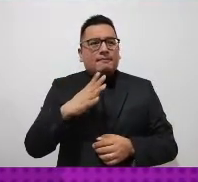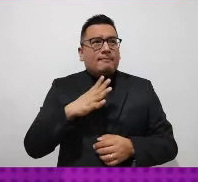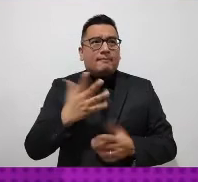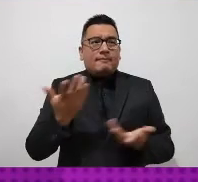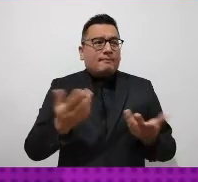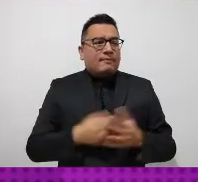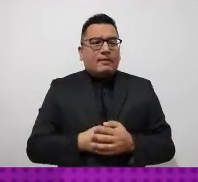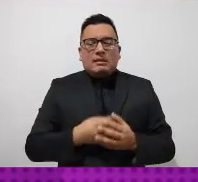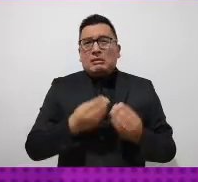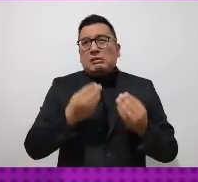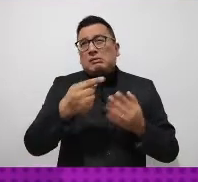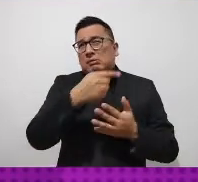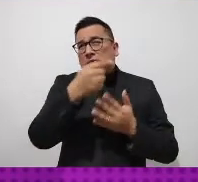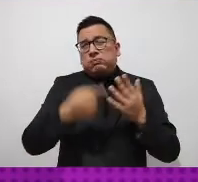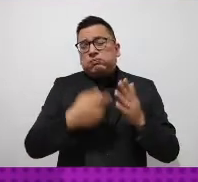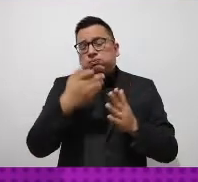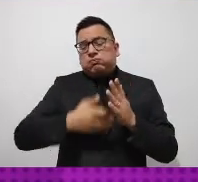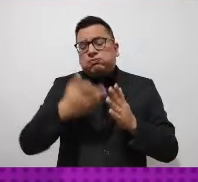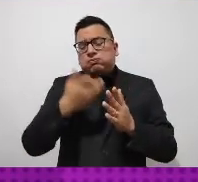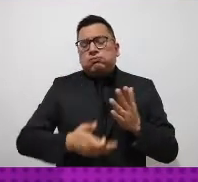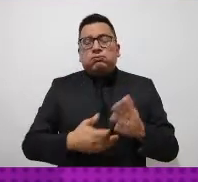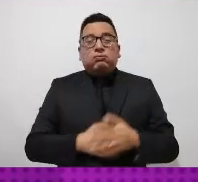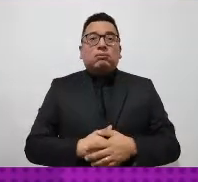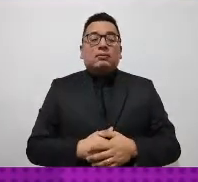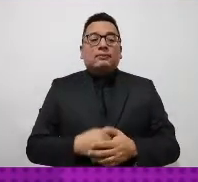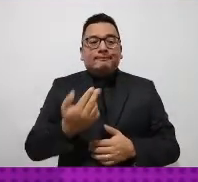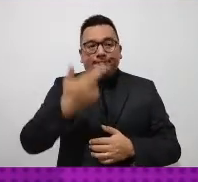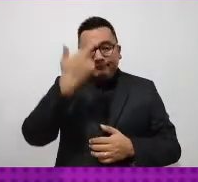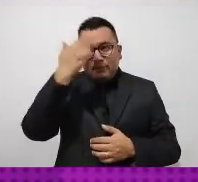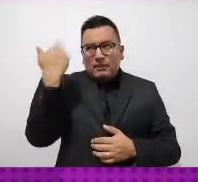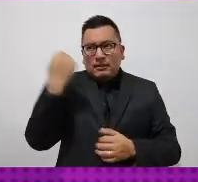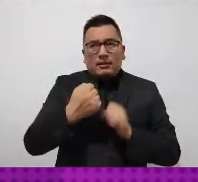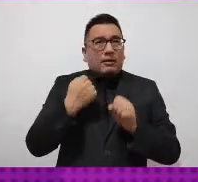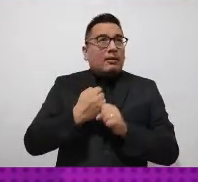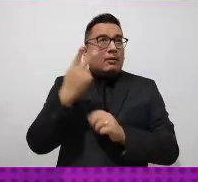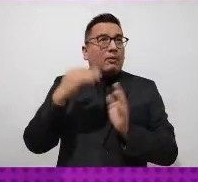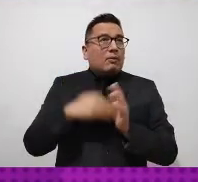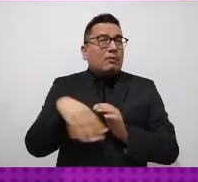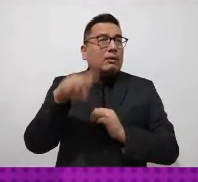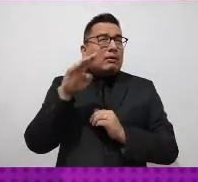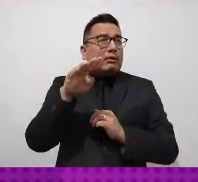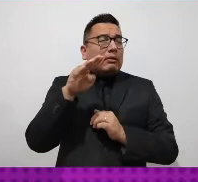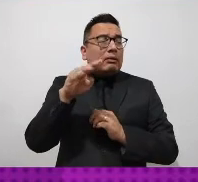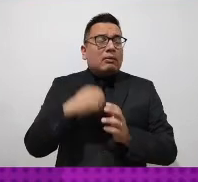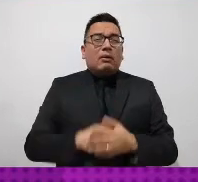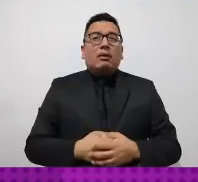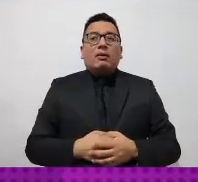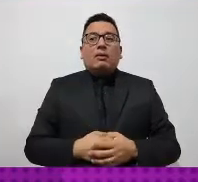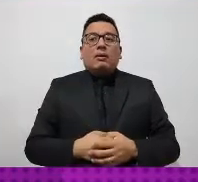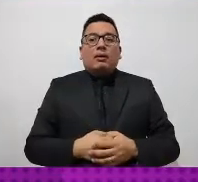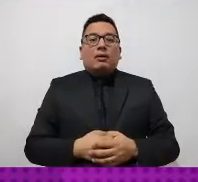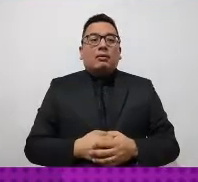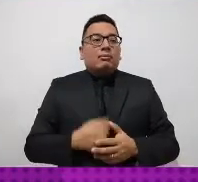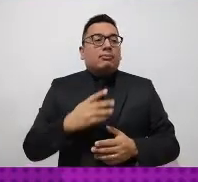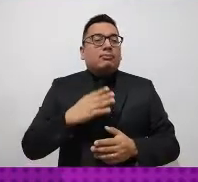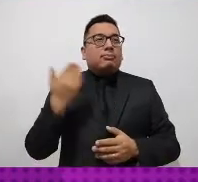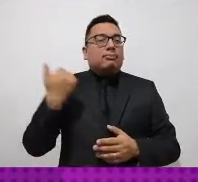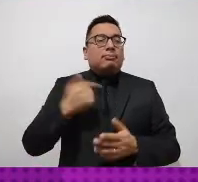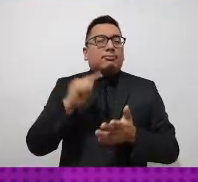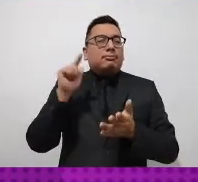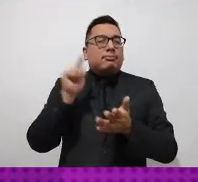pendientes que trabajar en este tema. Recordemos que en el año 2019 apenas fue la